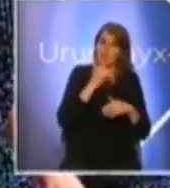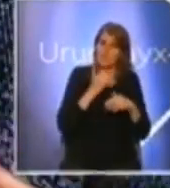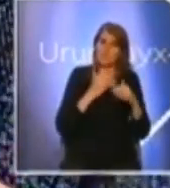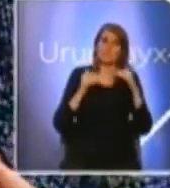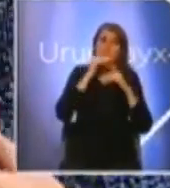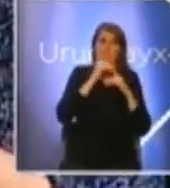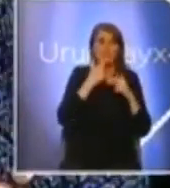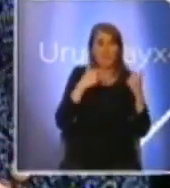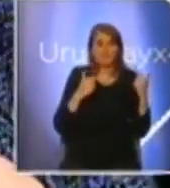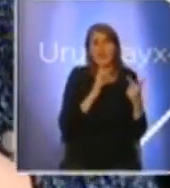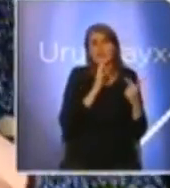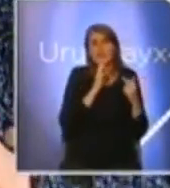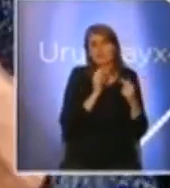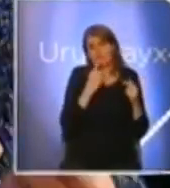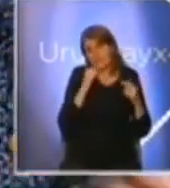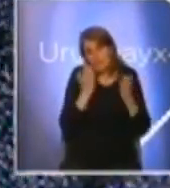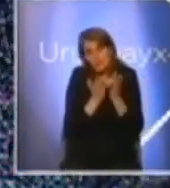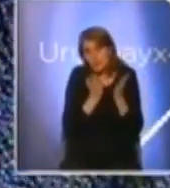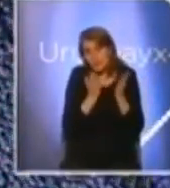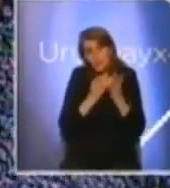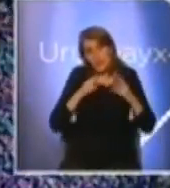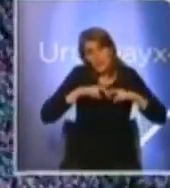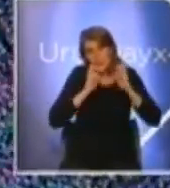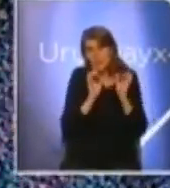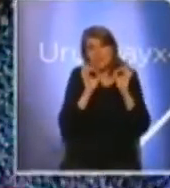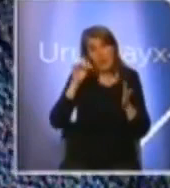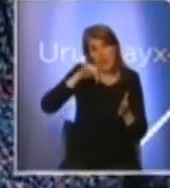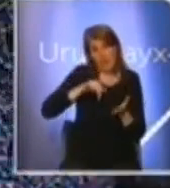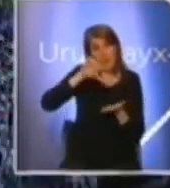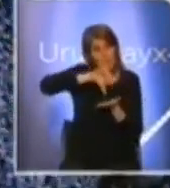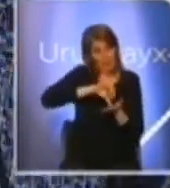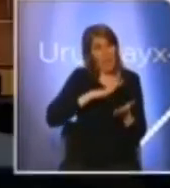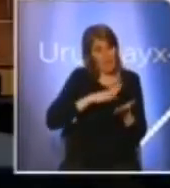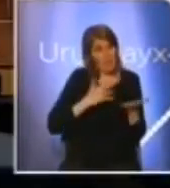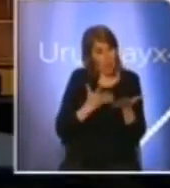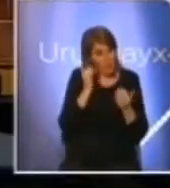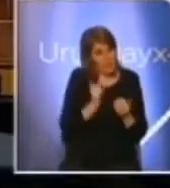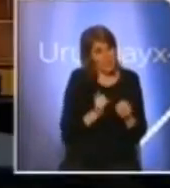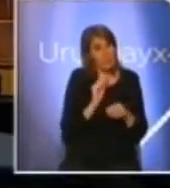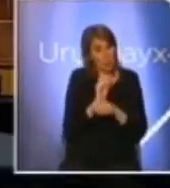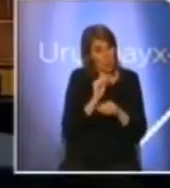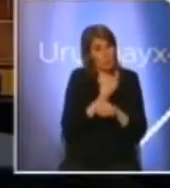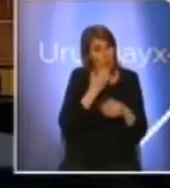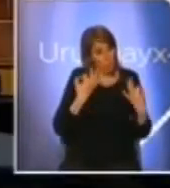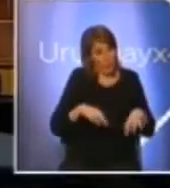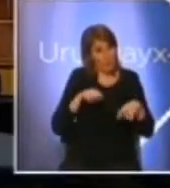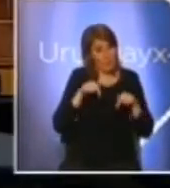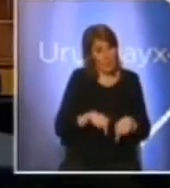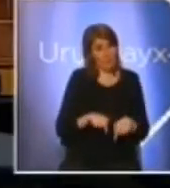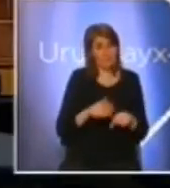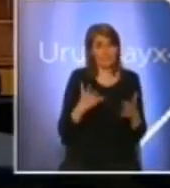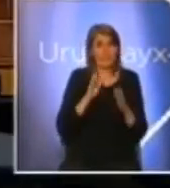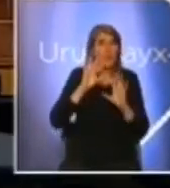sus resultados con estudios hechos enteramente en el país y que son referenciados a nivel mundial.